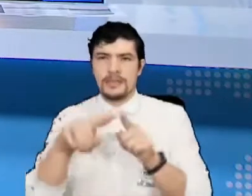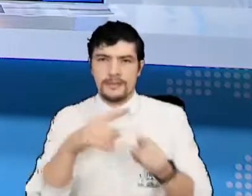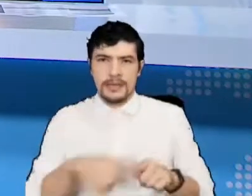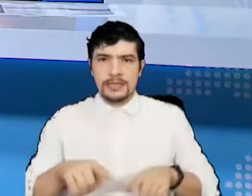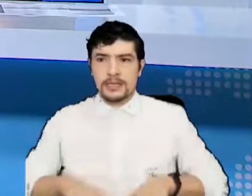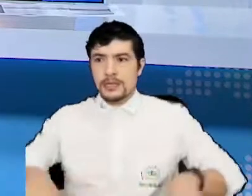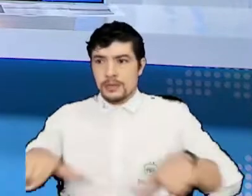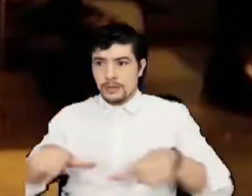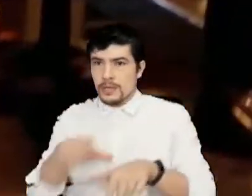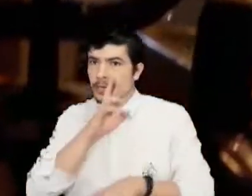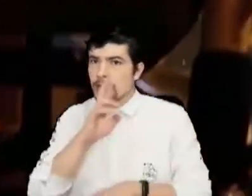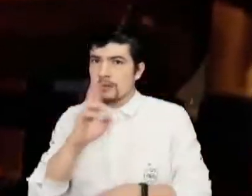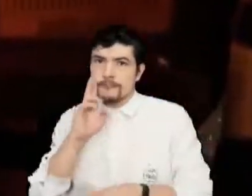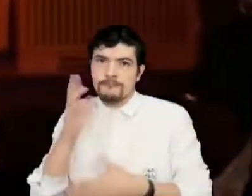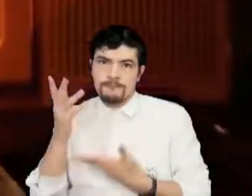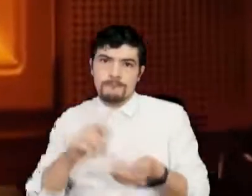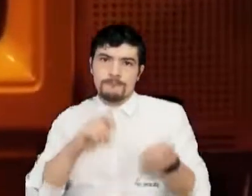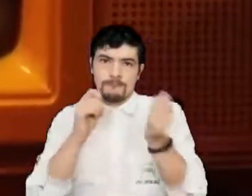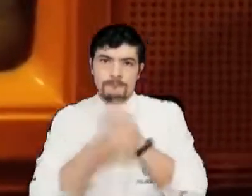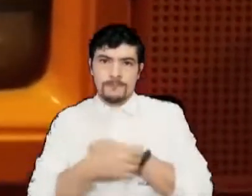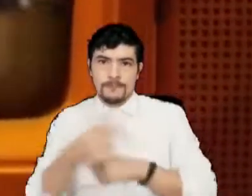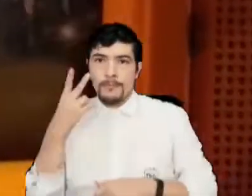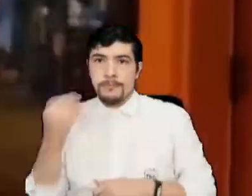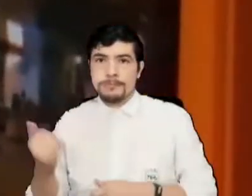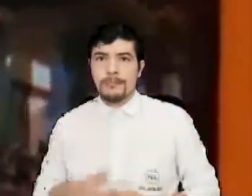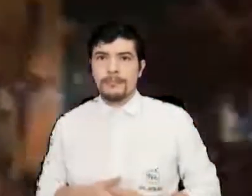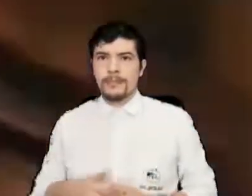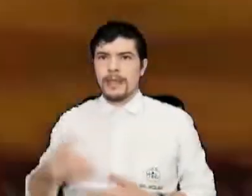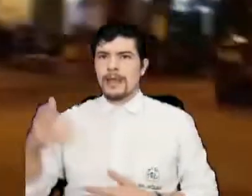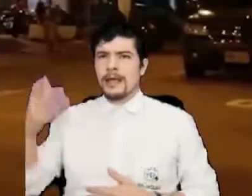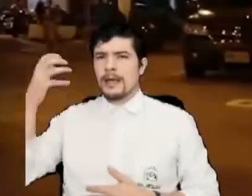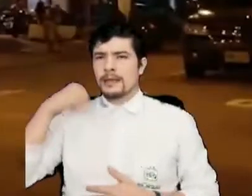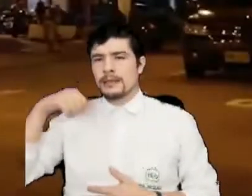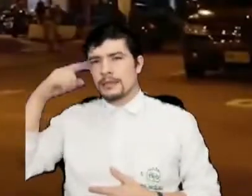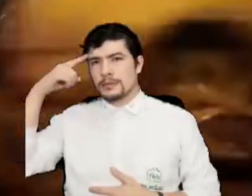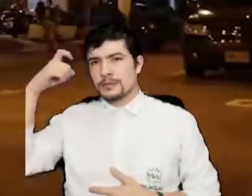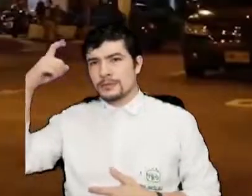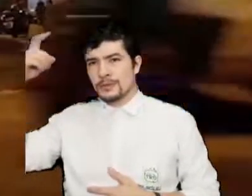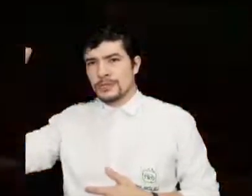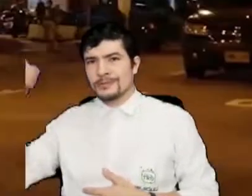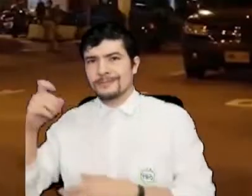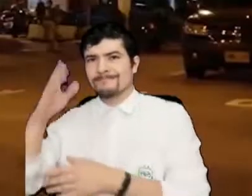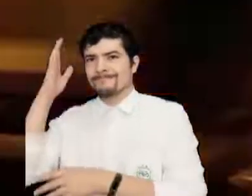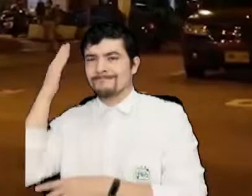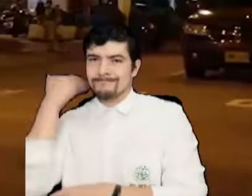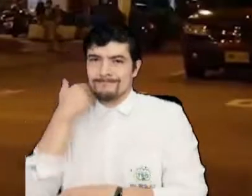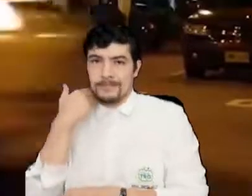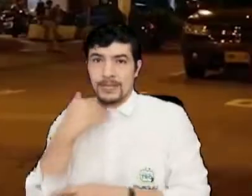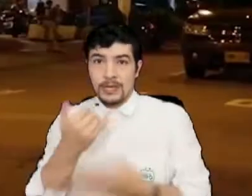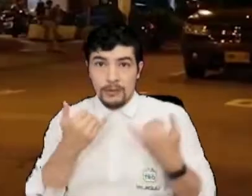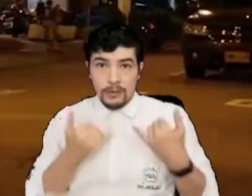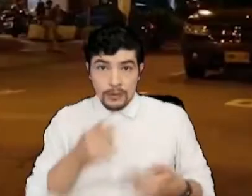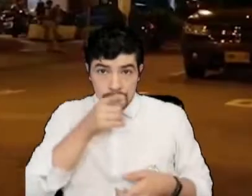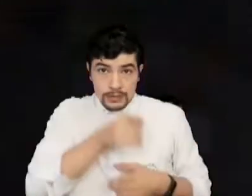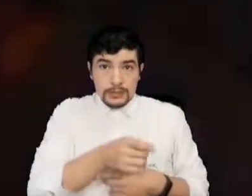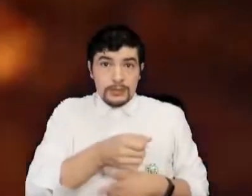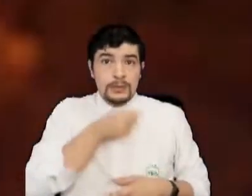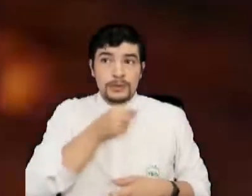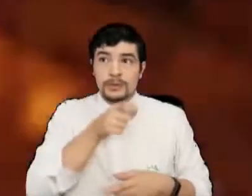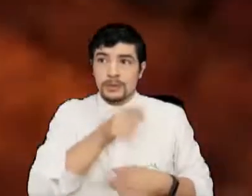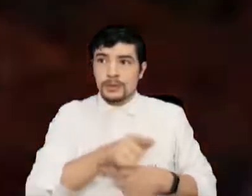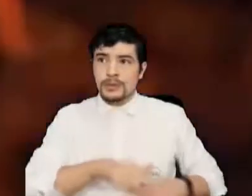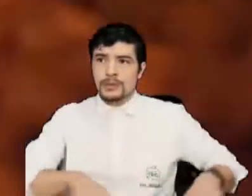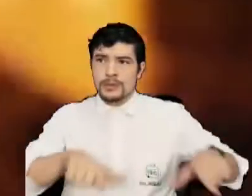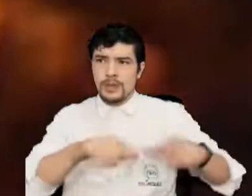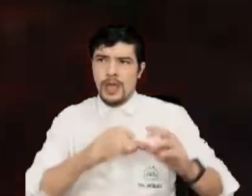Veamos. Un sueño partido en dos. Bucaramanga amanece con la noticia que una de las hamburgueserías